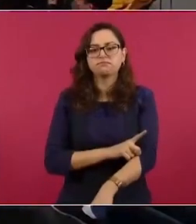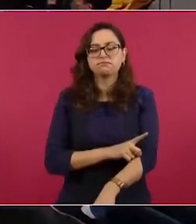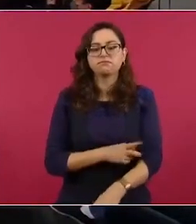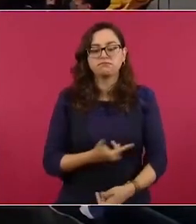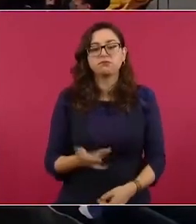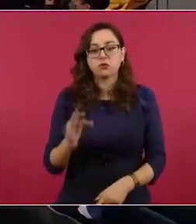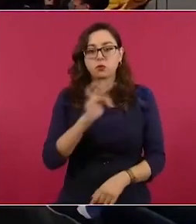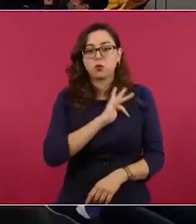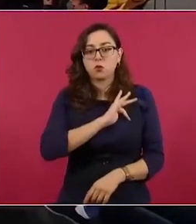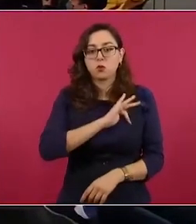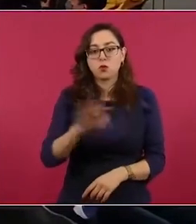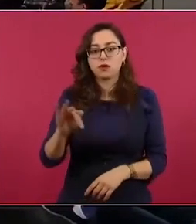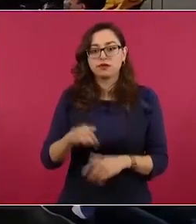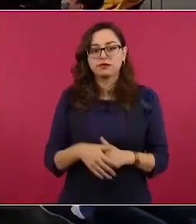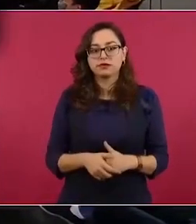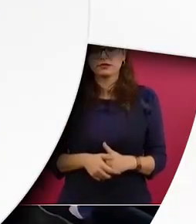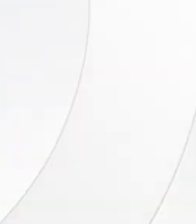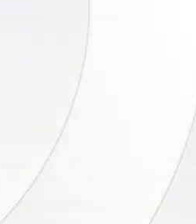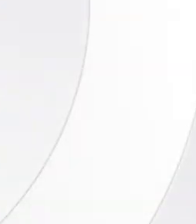convenga,